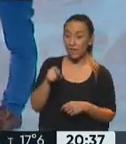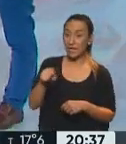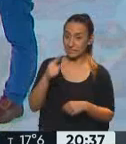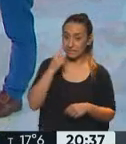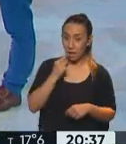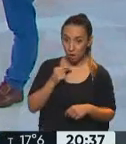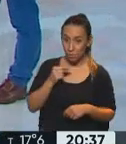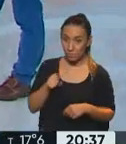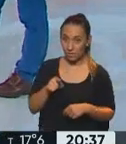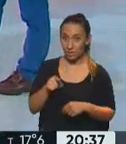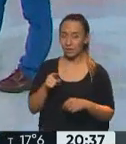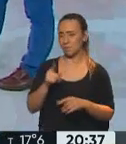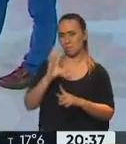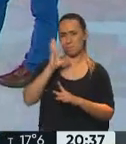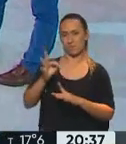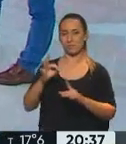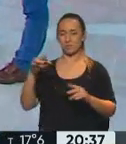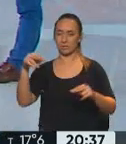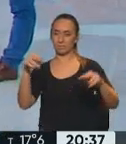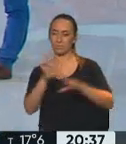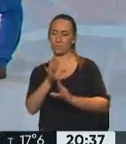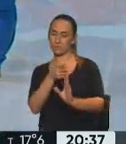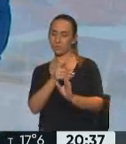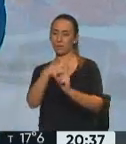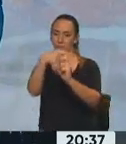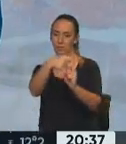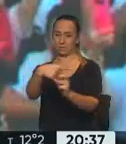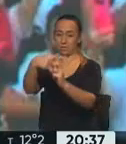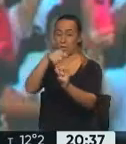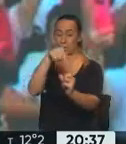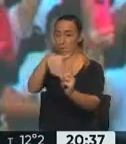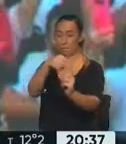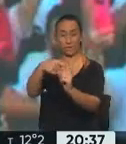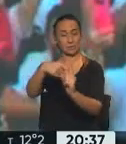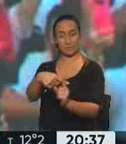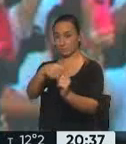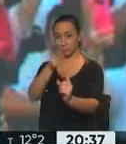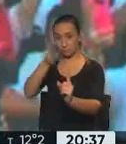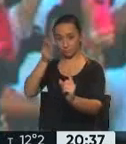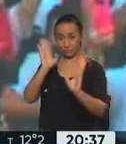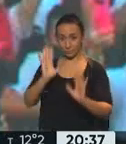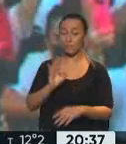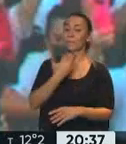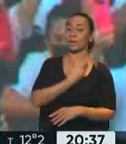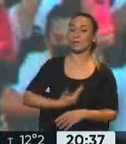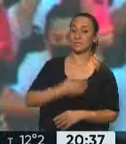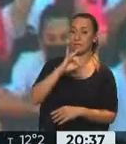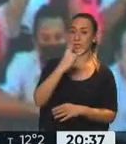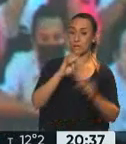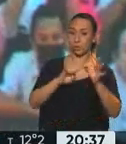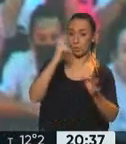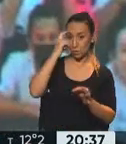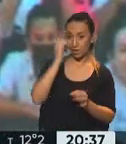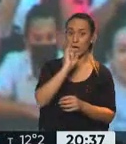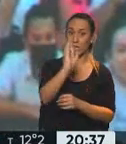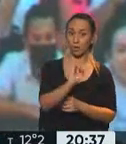este hombre está en la mira de un atentado. ¿Y vos dijiste que tenías testimonio? Sí, el presidente de Colombia, Iván Duque, que contaba justamente